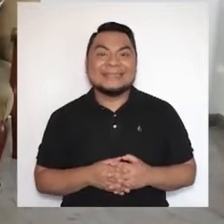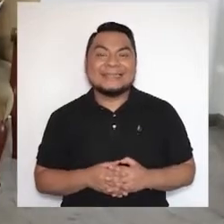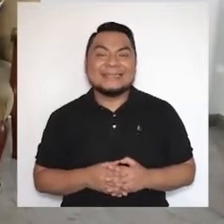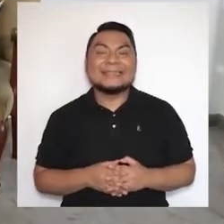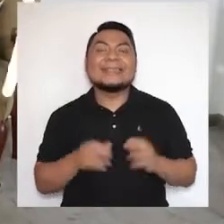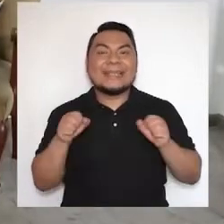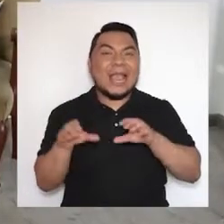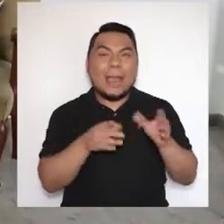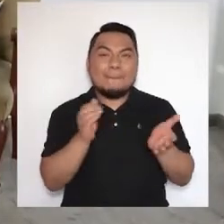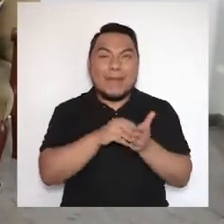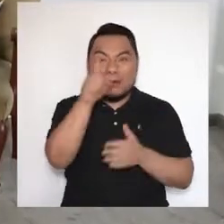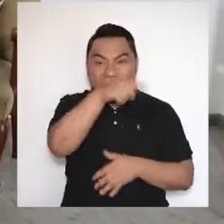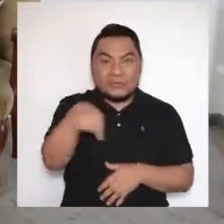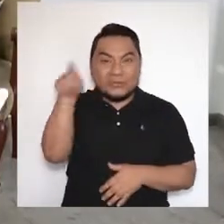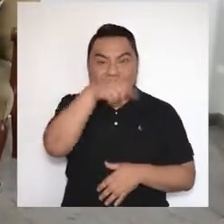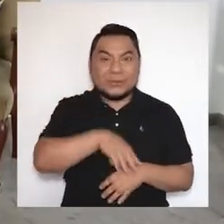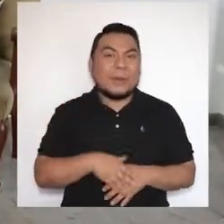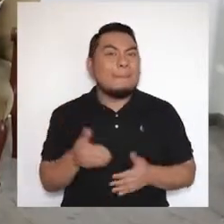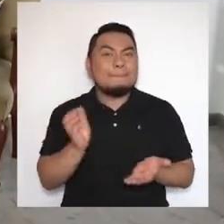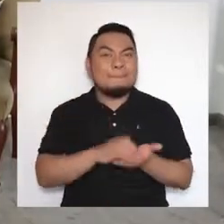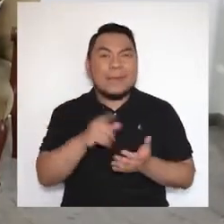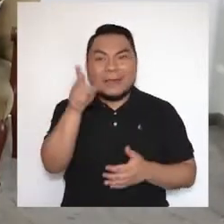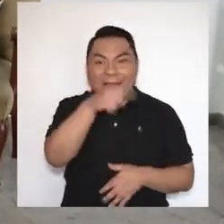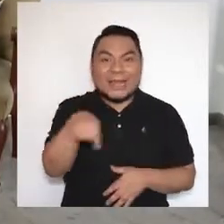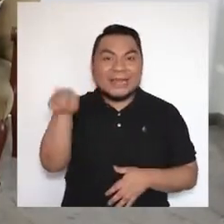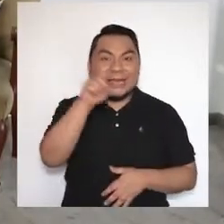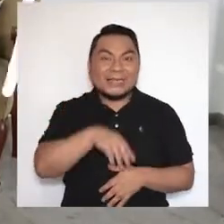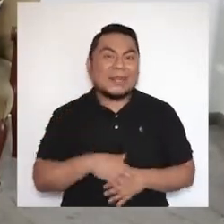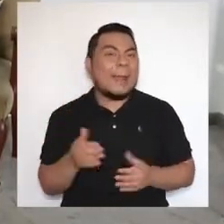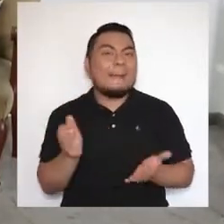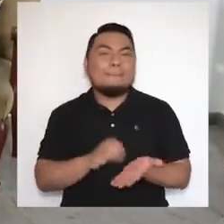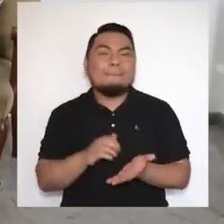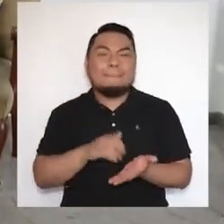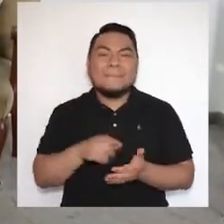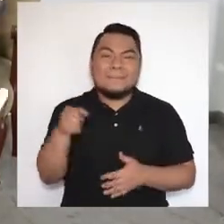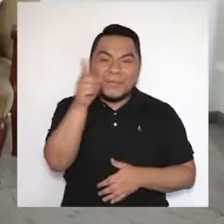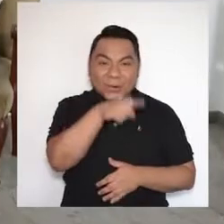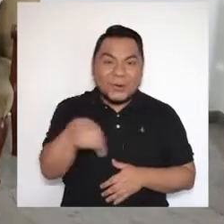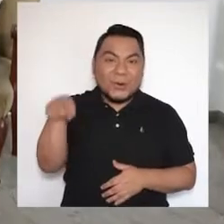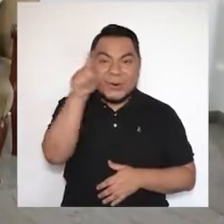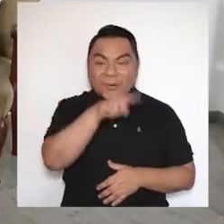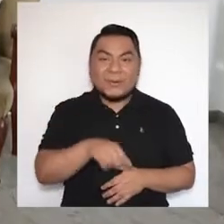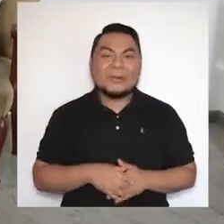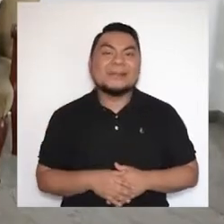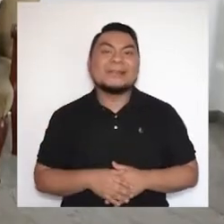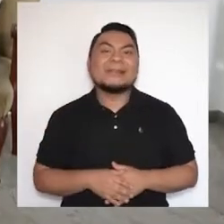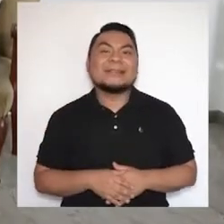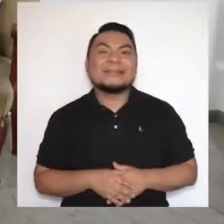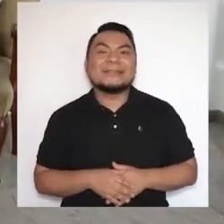Voy a hacer más curvas. Y más curvas. Y más curvas.